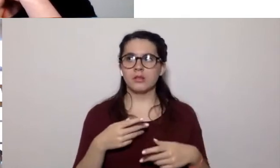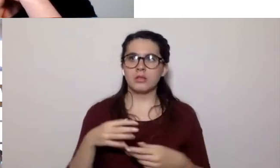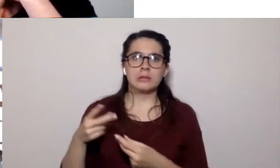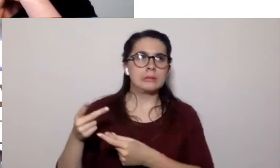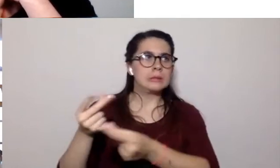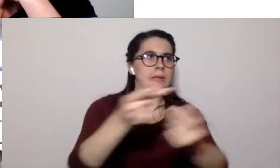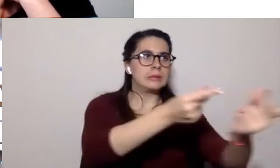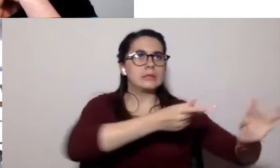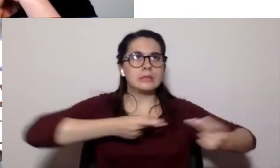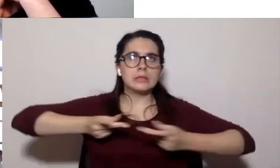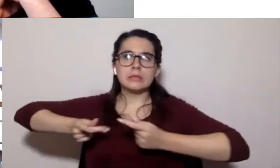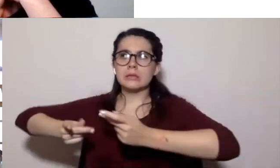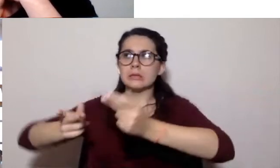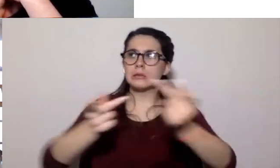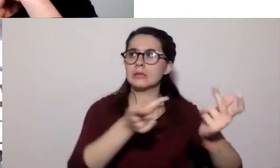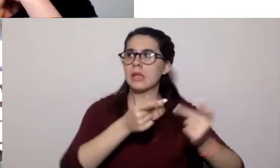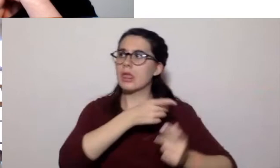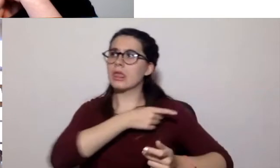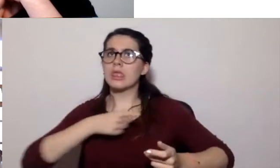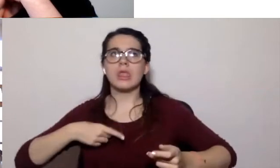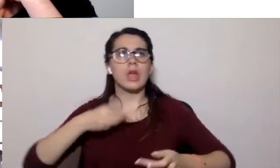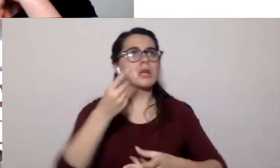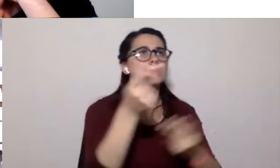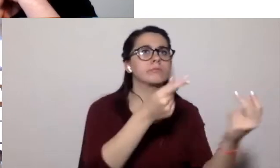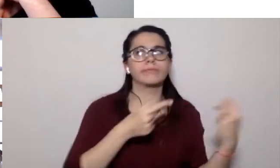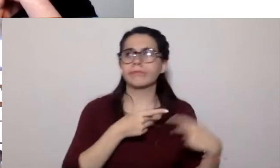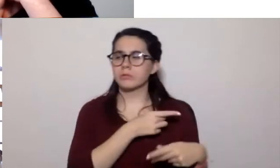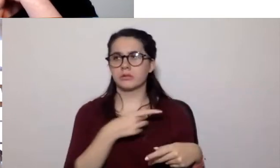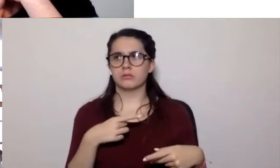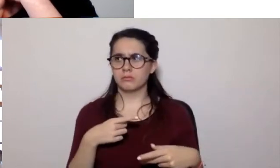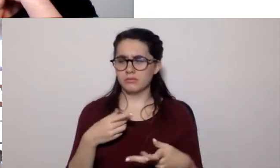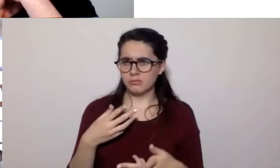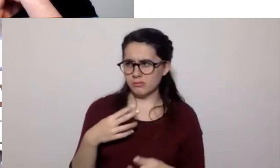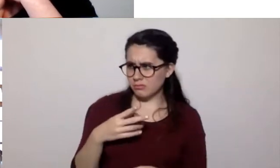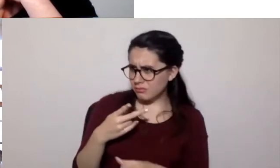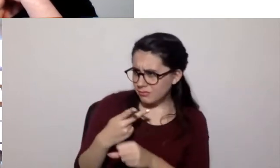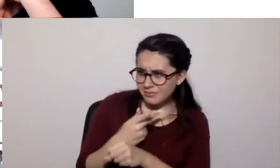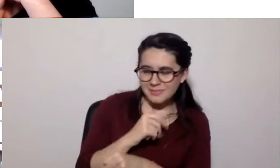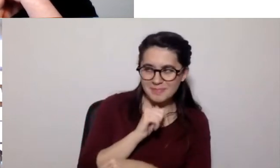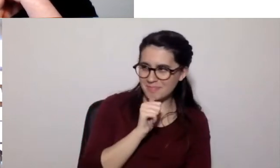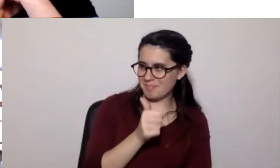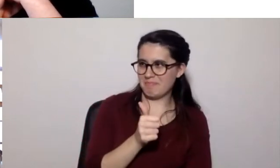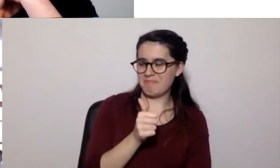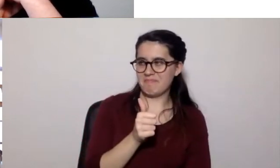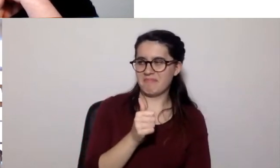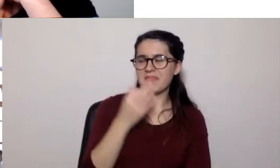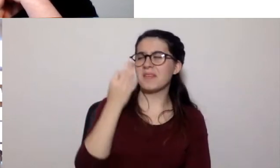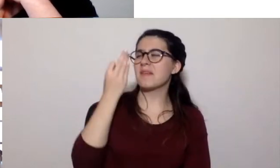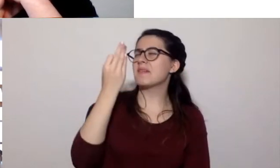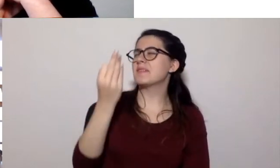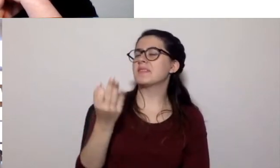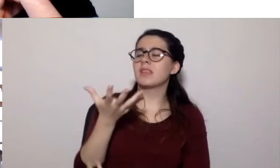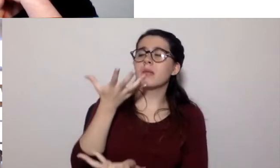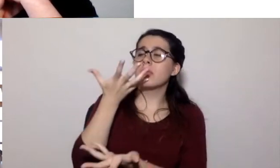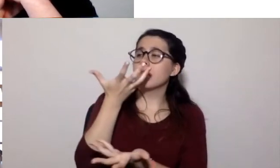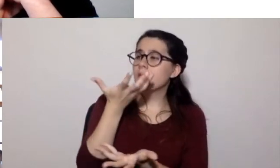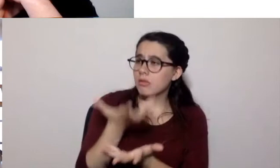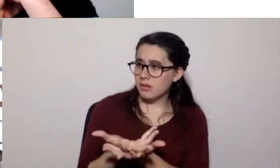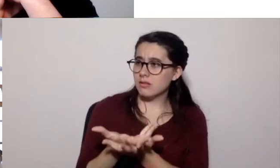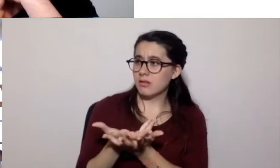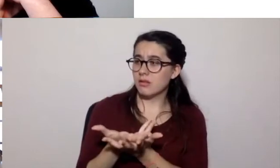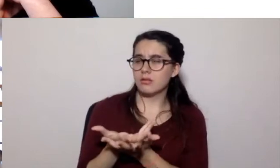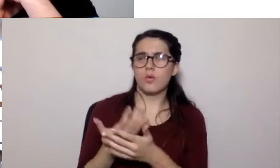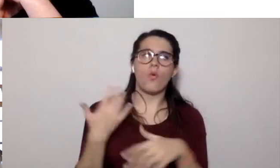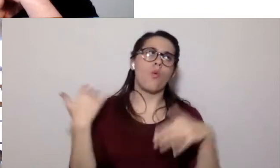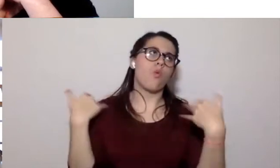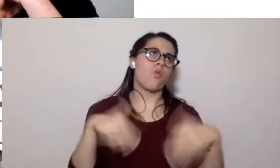paz. No hacer nada un ratito de tu vida diario es una delicia,